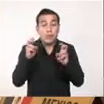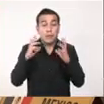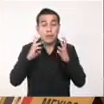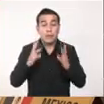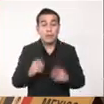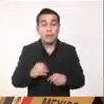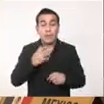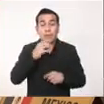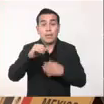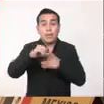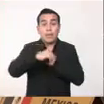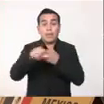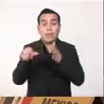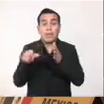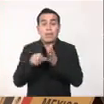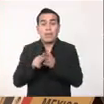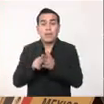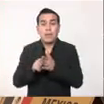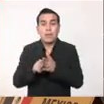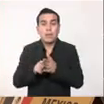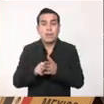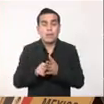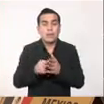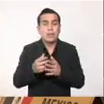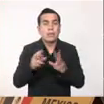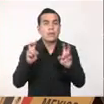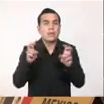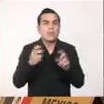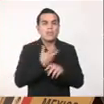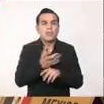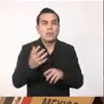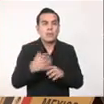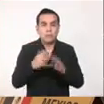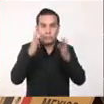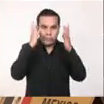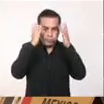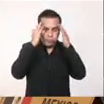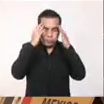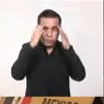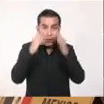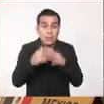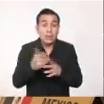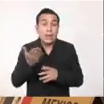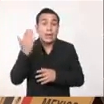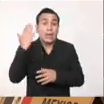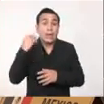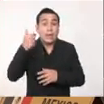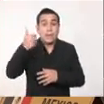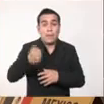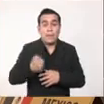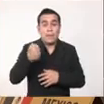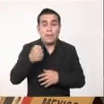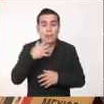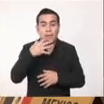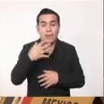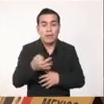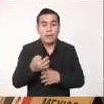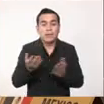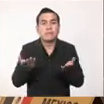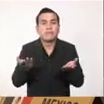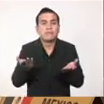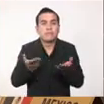Porque ya la Asamblea, se habló mucho de las tensiones, la polarización que hubo en los últimos meses